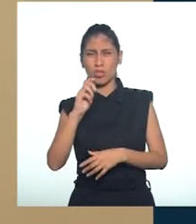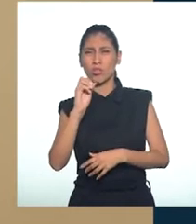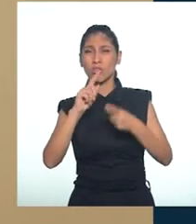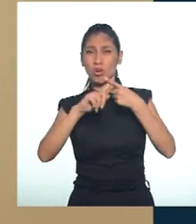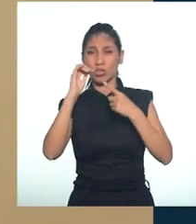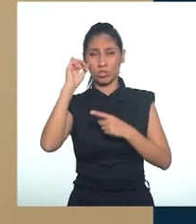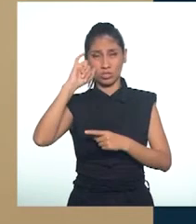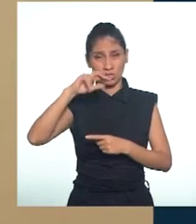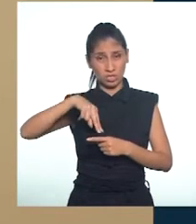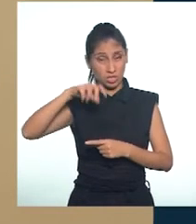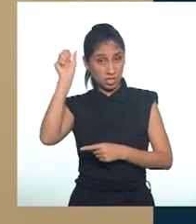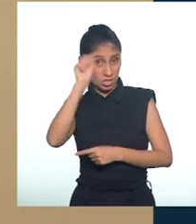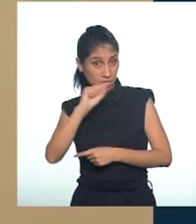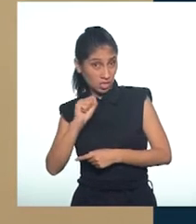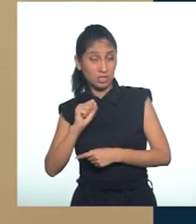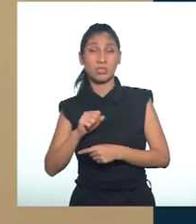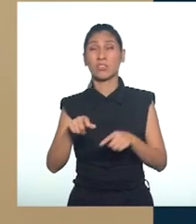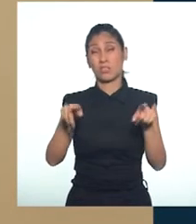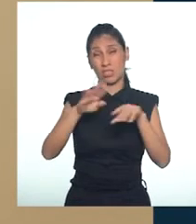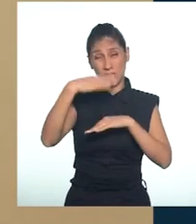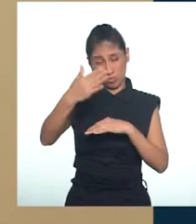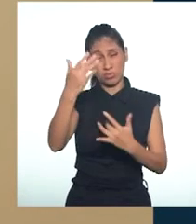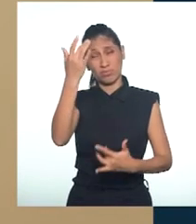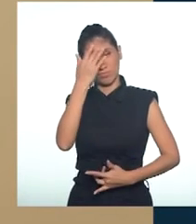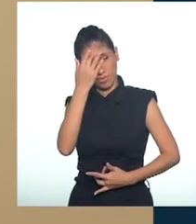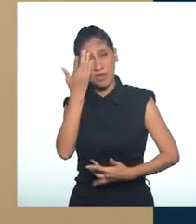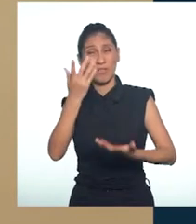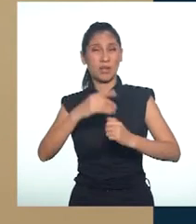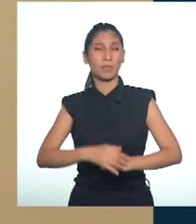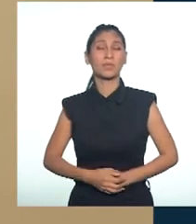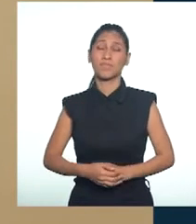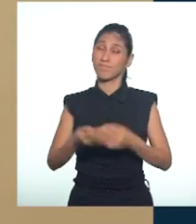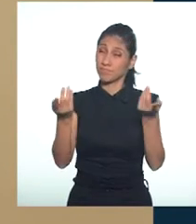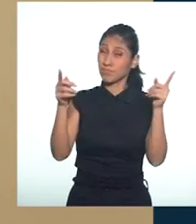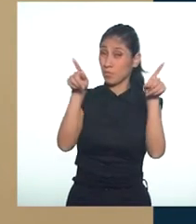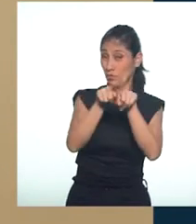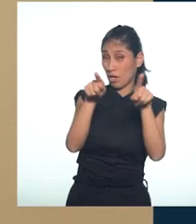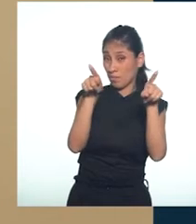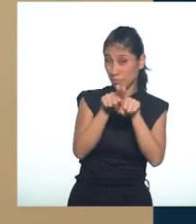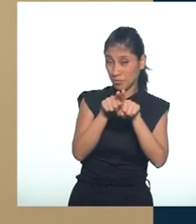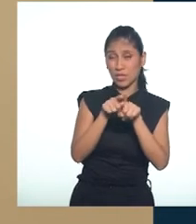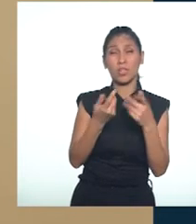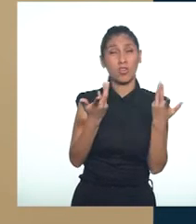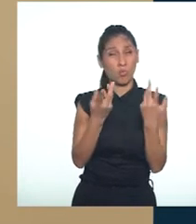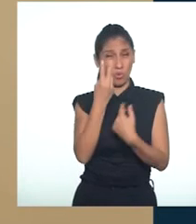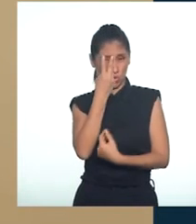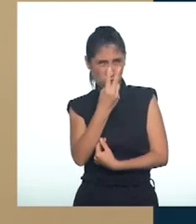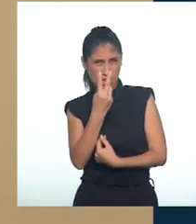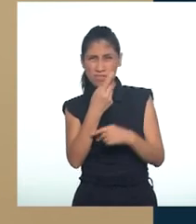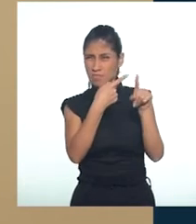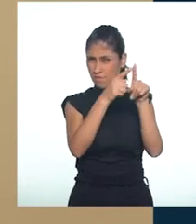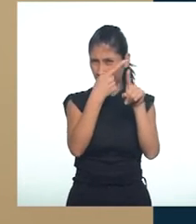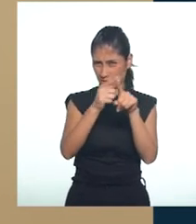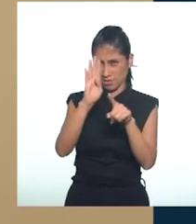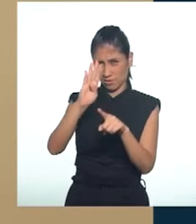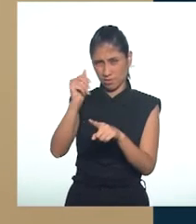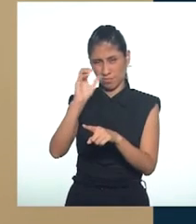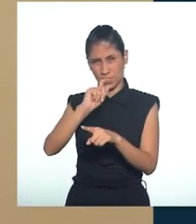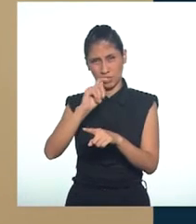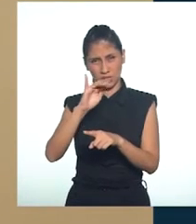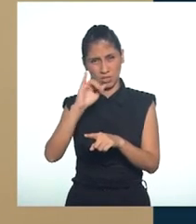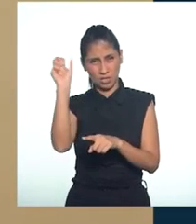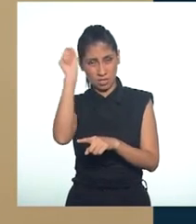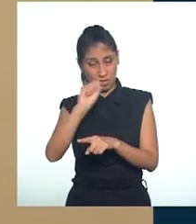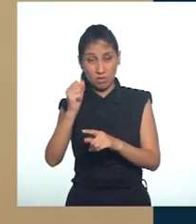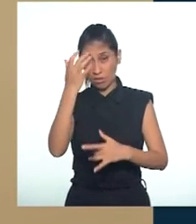o colonizan un tejido causando la enfermedad. Y así como hay bacterias que causan enfermedades, también